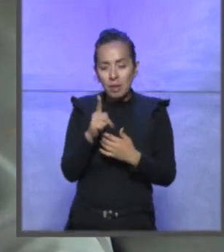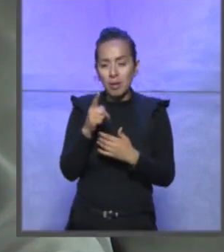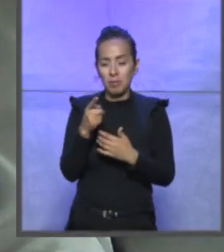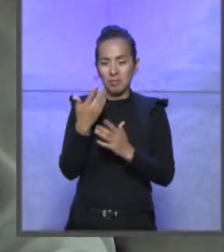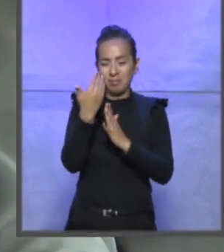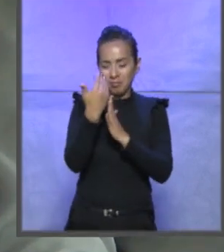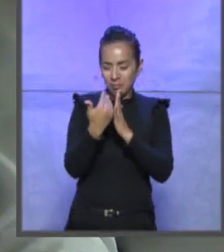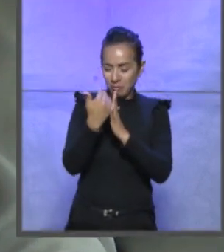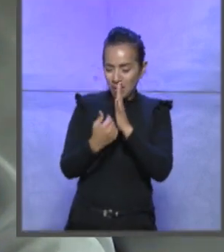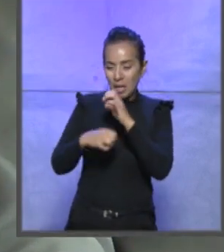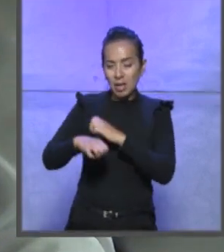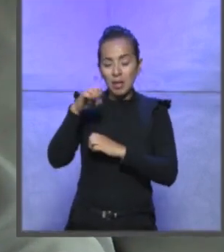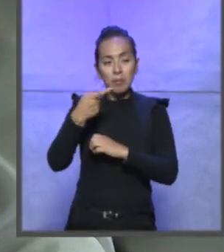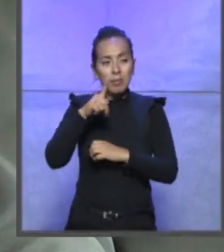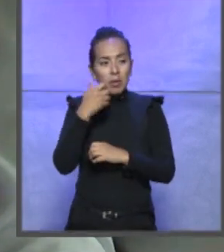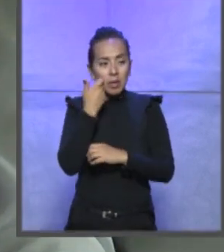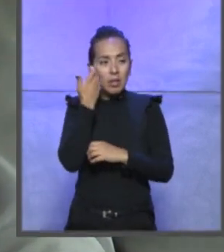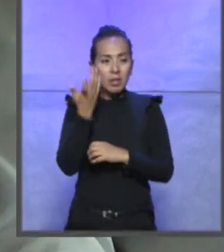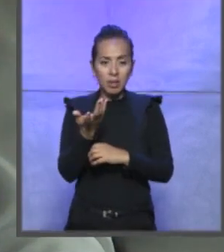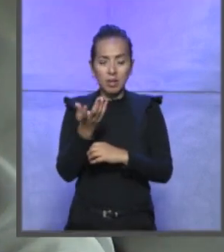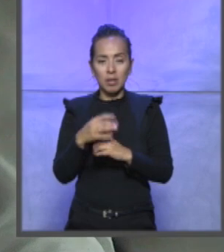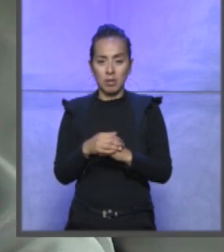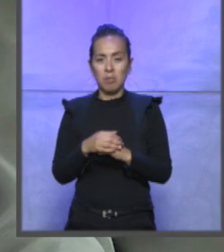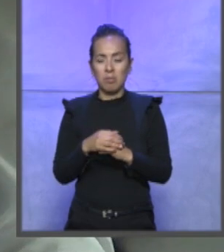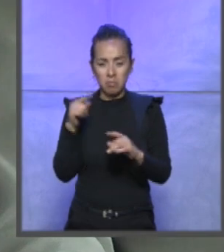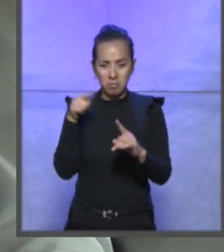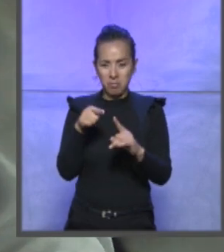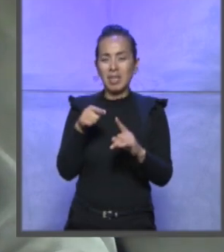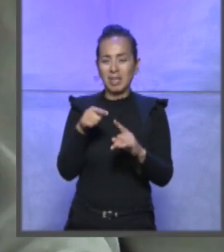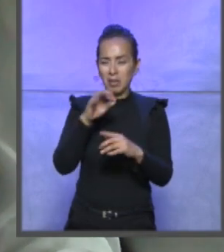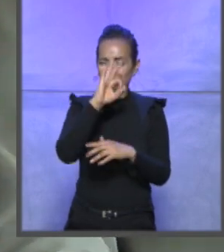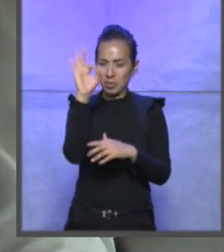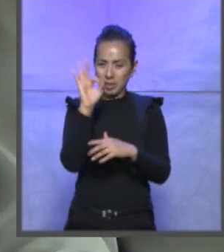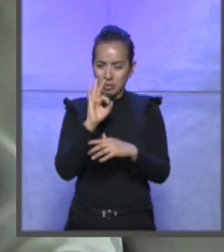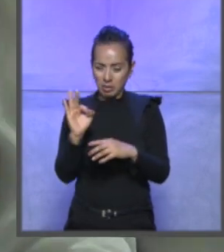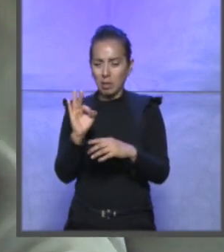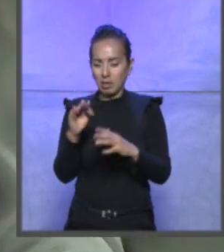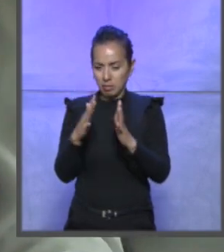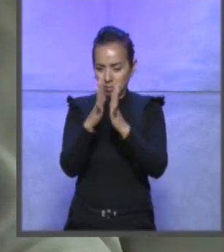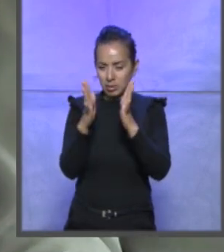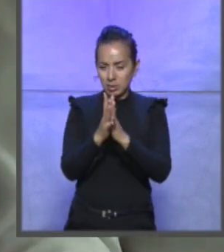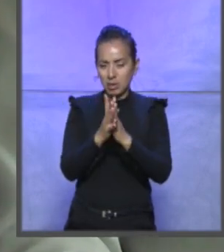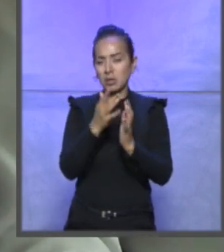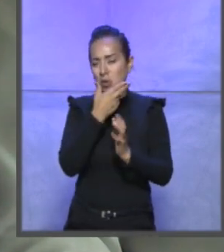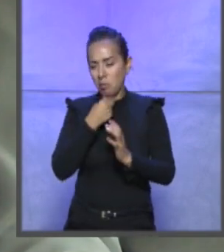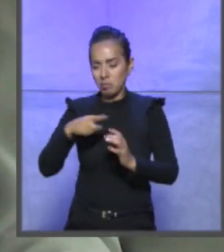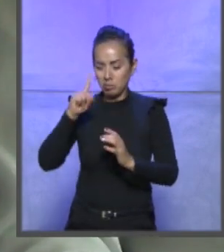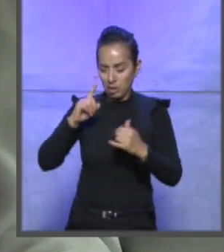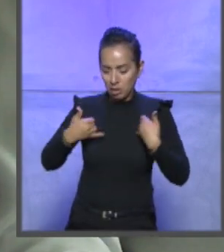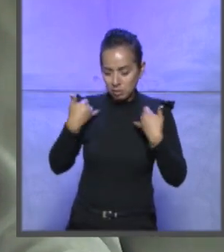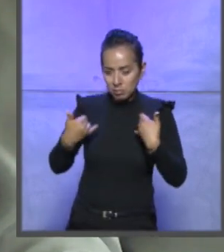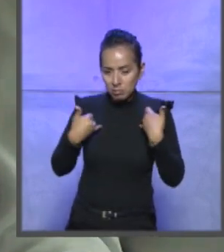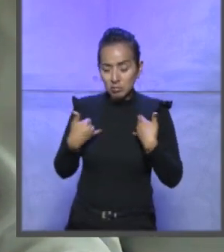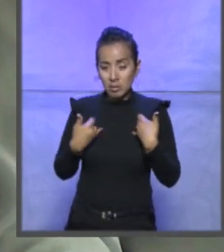de disminuir la edad. Pero más que nada quiero resaltar la cuota de participación política, ya que para